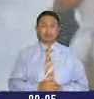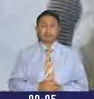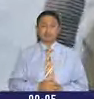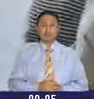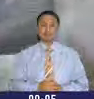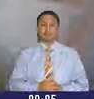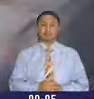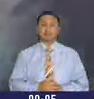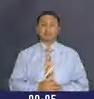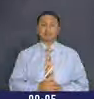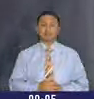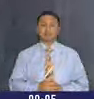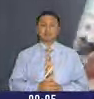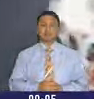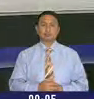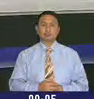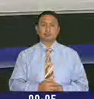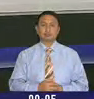día.